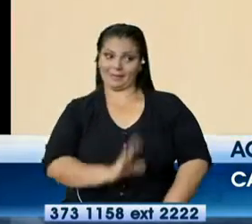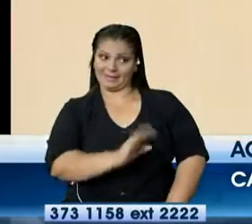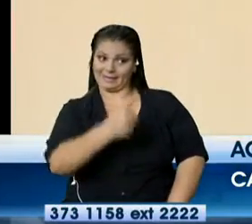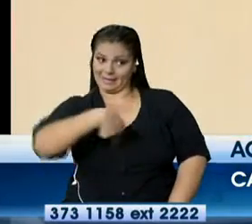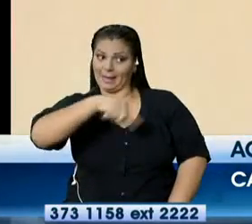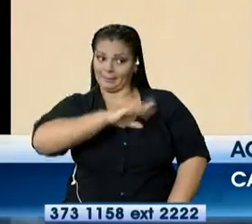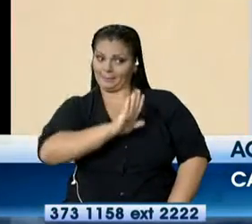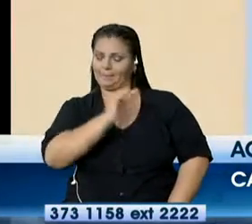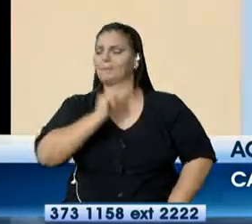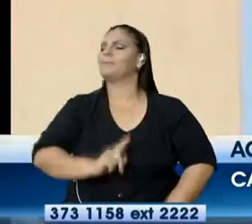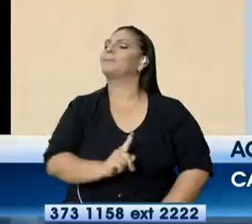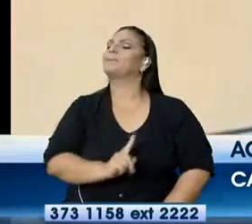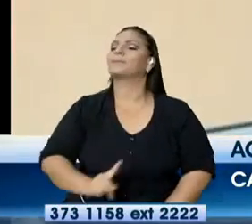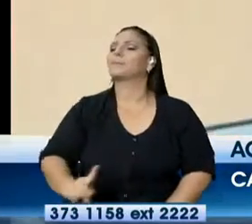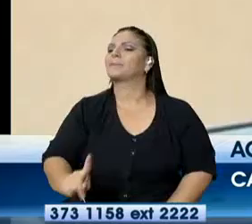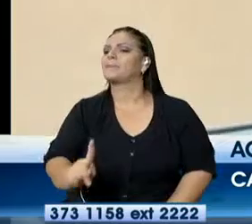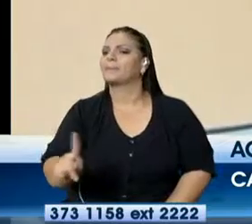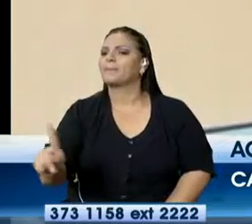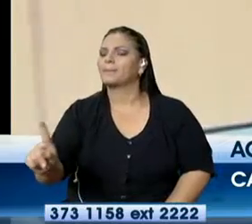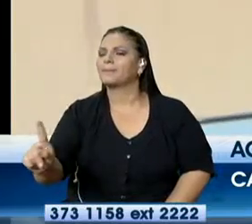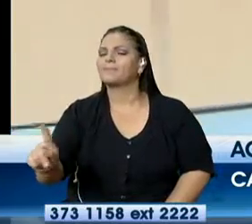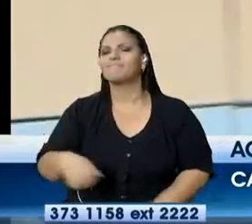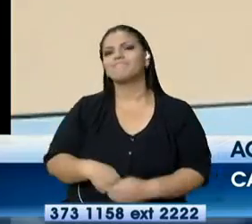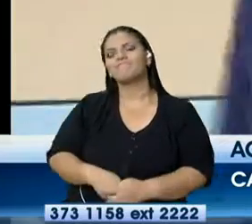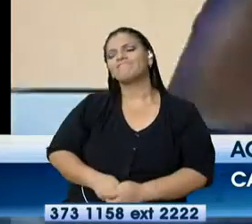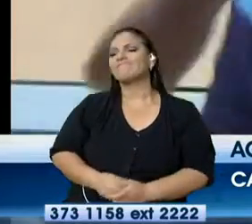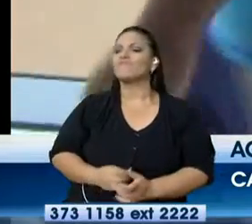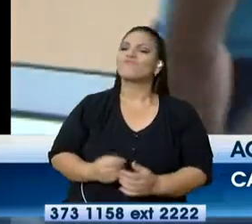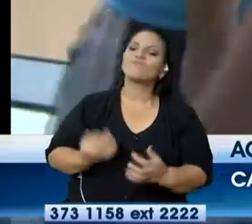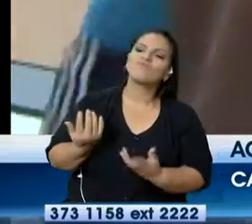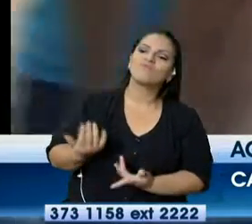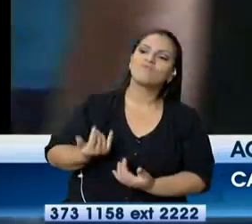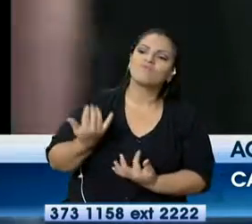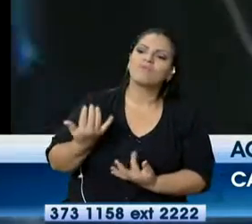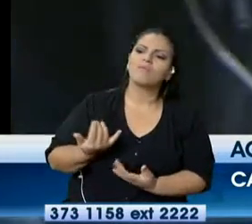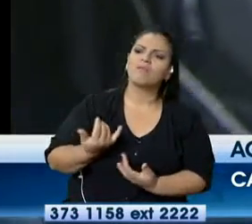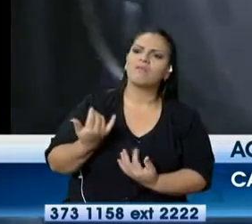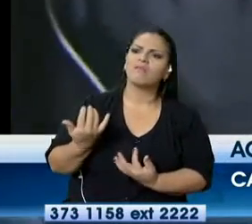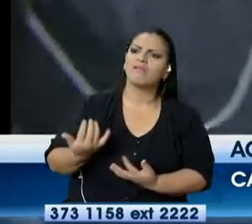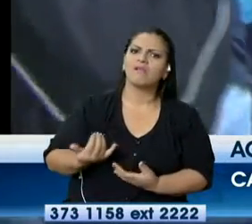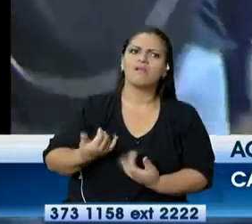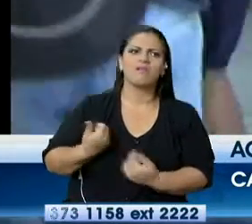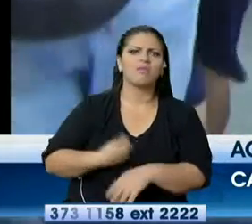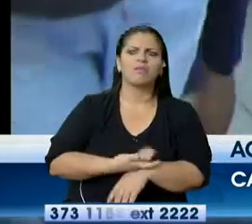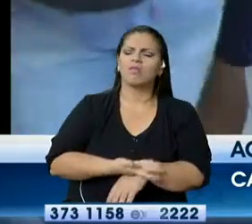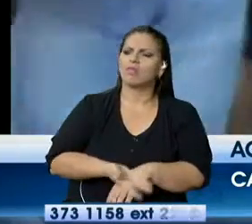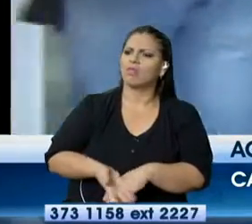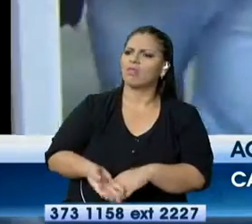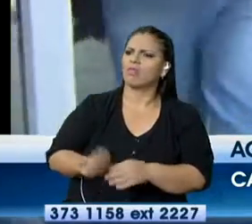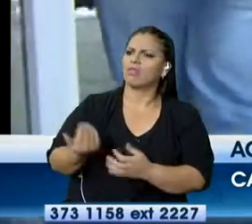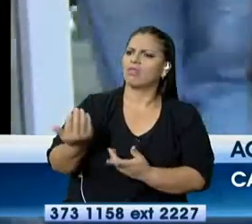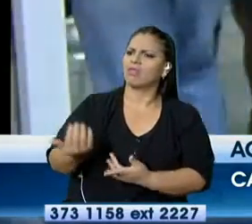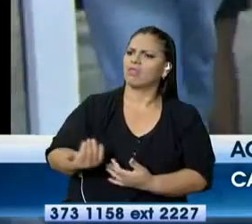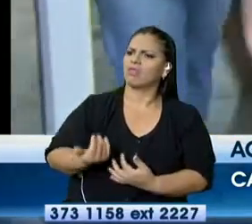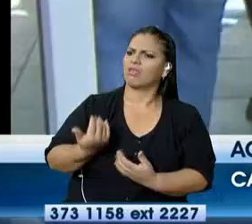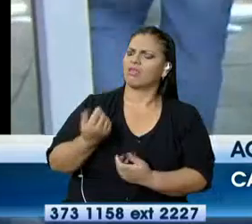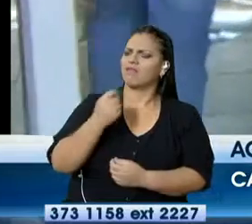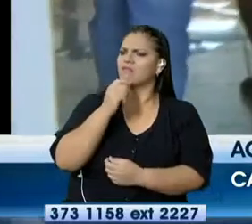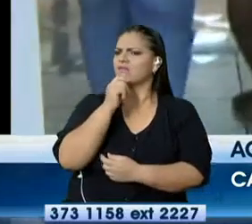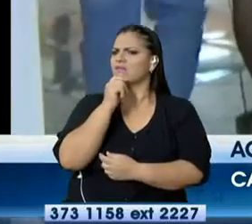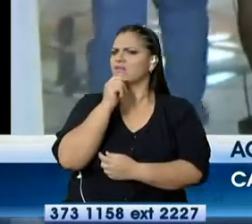burlado y no quiso esperar más por su pedido por lo que denunció el caso a las autoridades es amigo